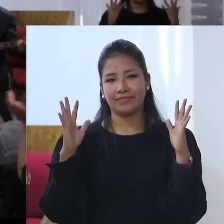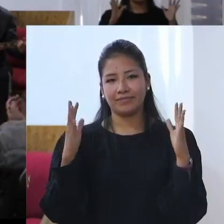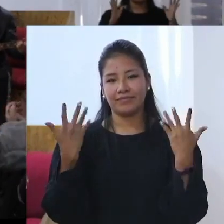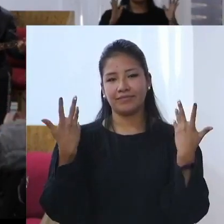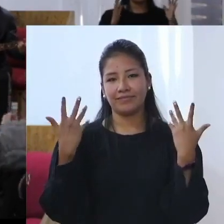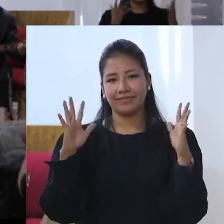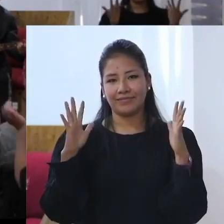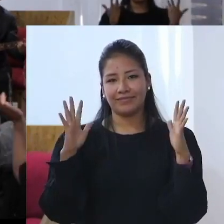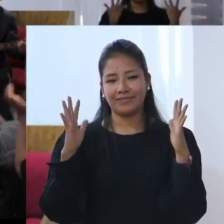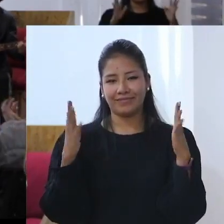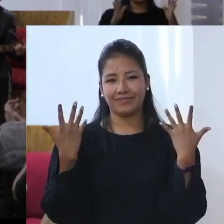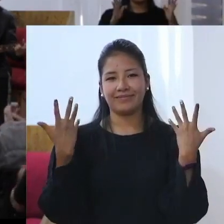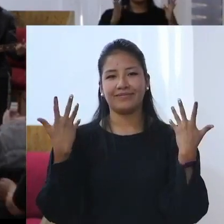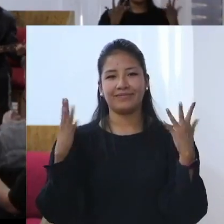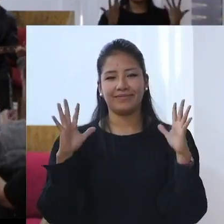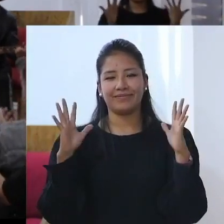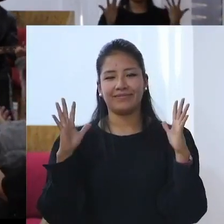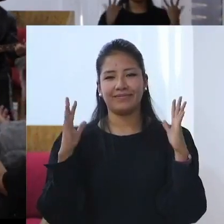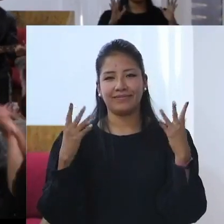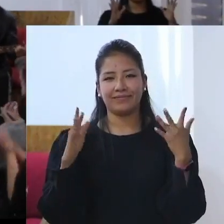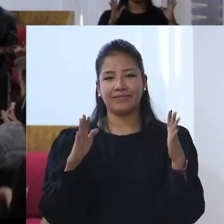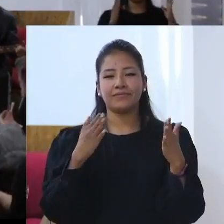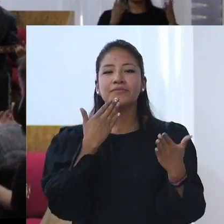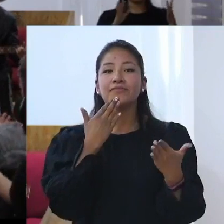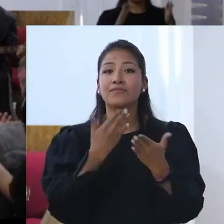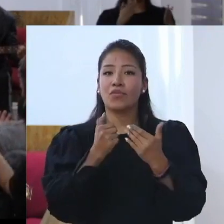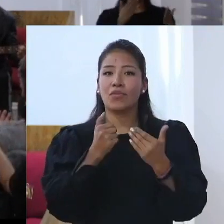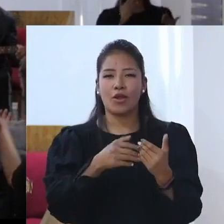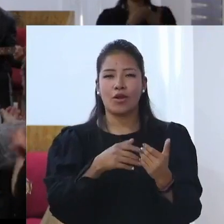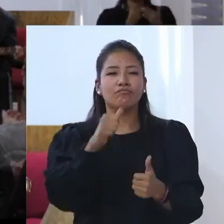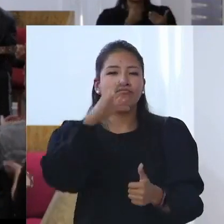pero señores la vida hay que vivirla